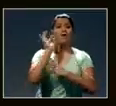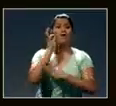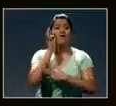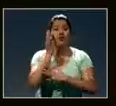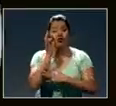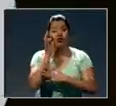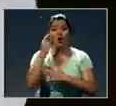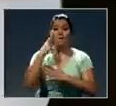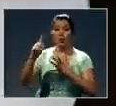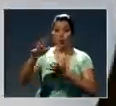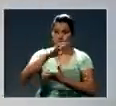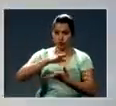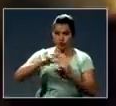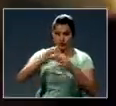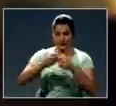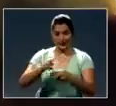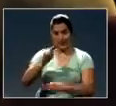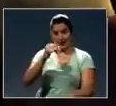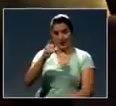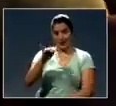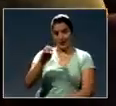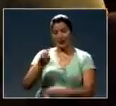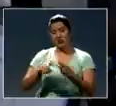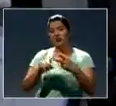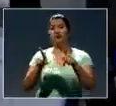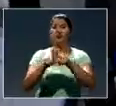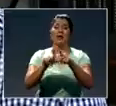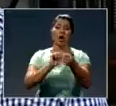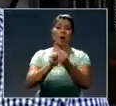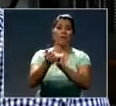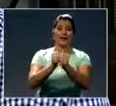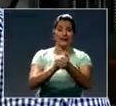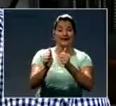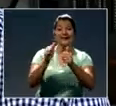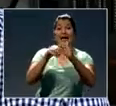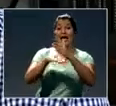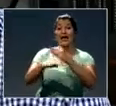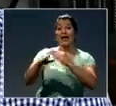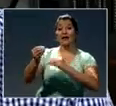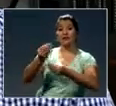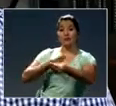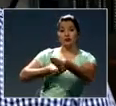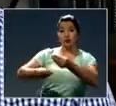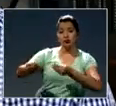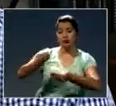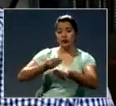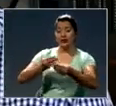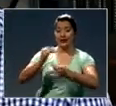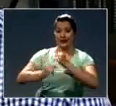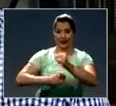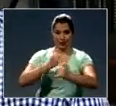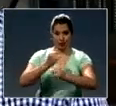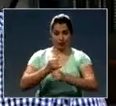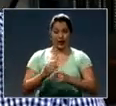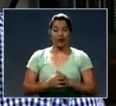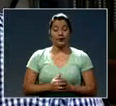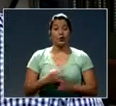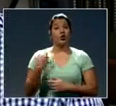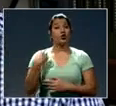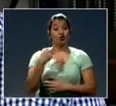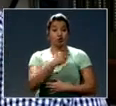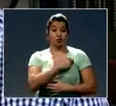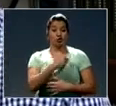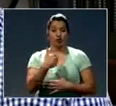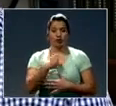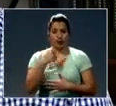Niño y por un tema de competencia en los mercados internacionales. Tenemos evidencia a partir de las encuestas sobre expectativas que se